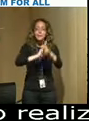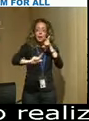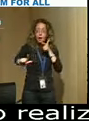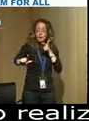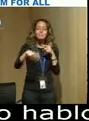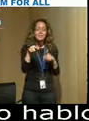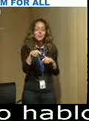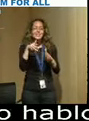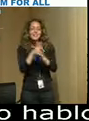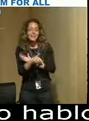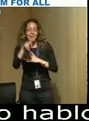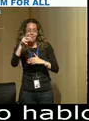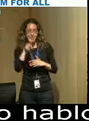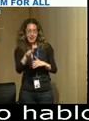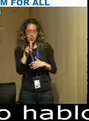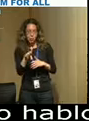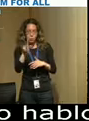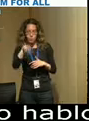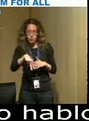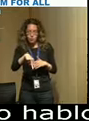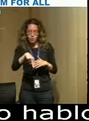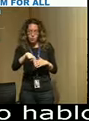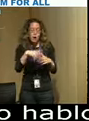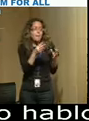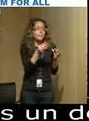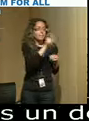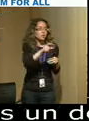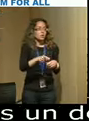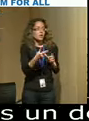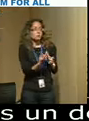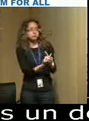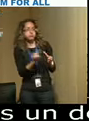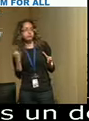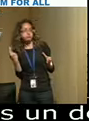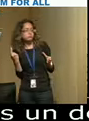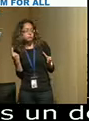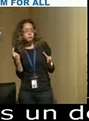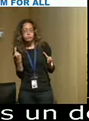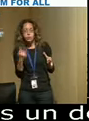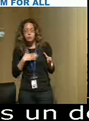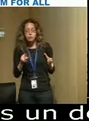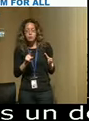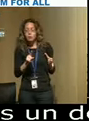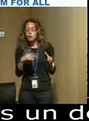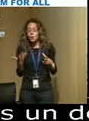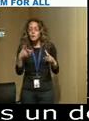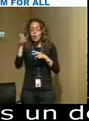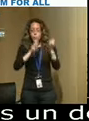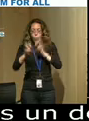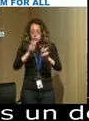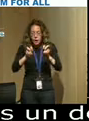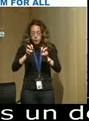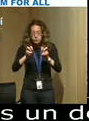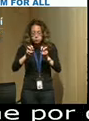derecho para todas las personas, no tiene por qué ser excluyente para unas personas sí o para otras no. Por tanto, tenemos que buscar vías para